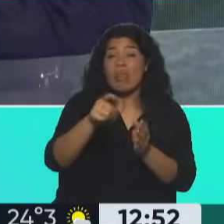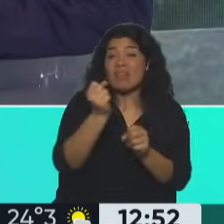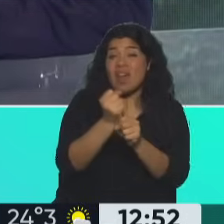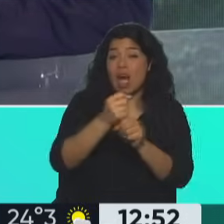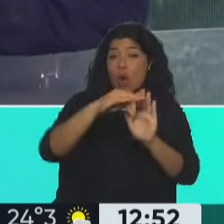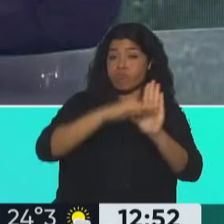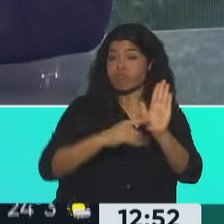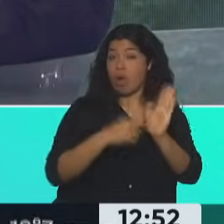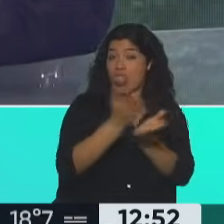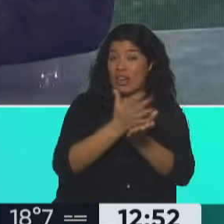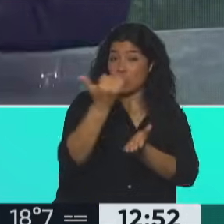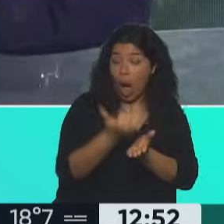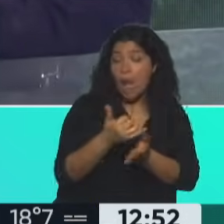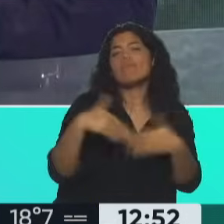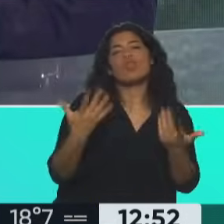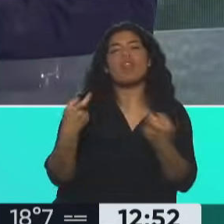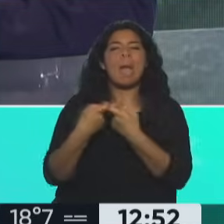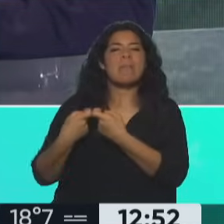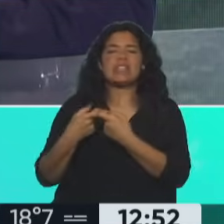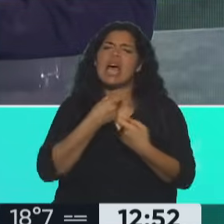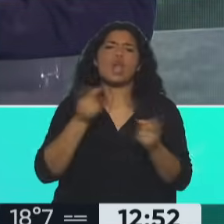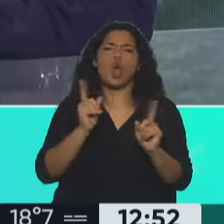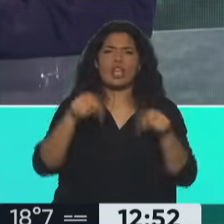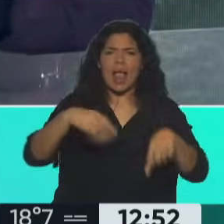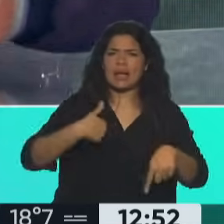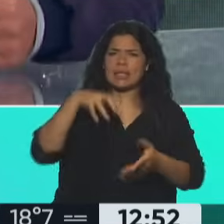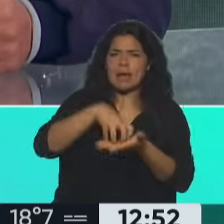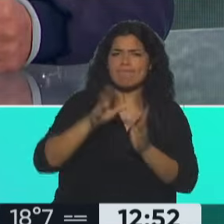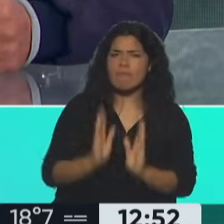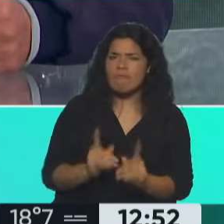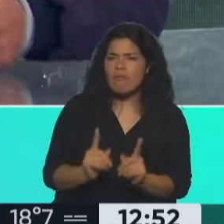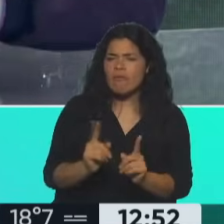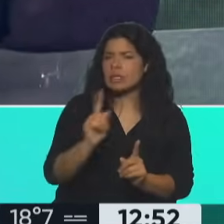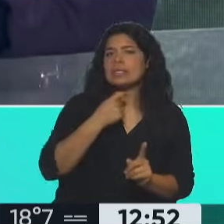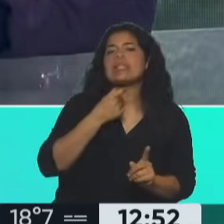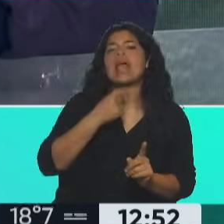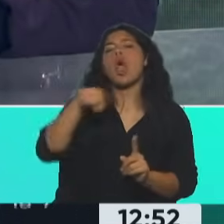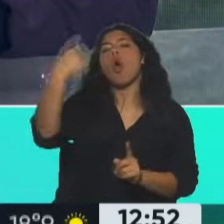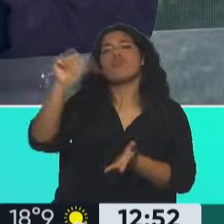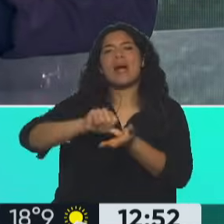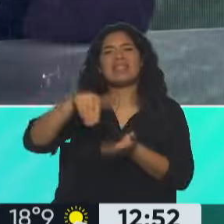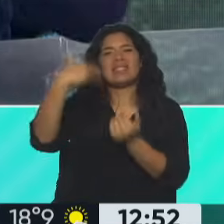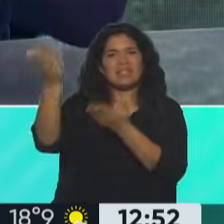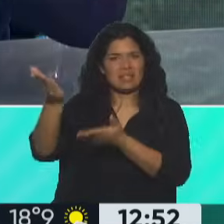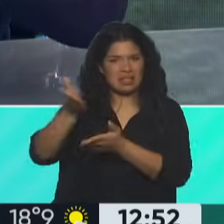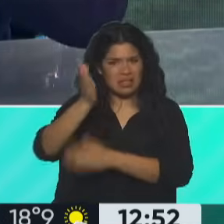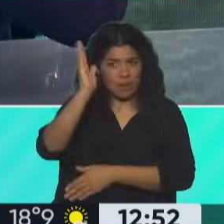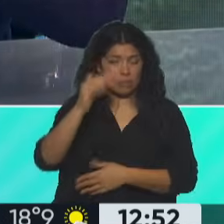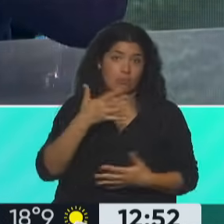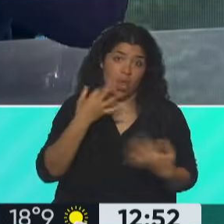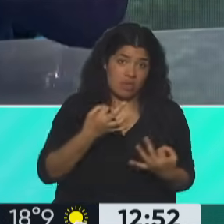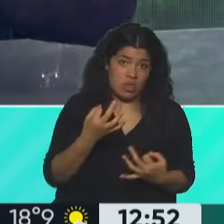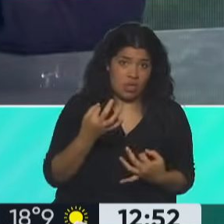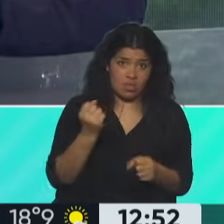como gremio decimos si se quieren ir mucho gusto nos vemos porque el trabajo Sigue estando y el trabajo el trabajo lo generamos nosotros